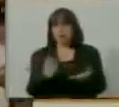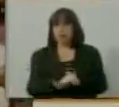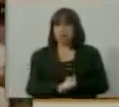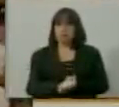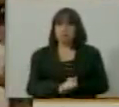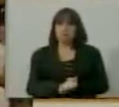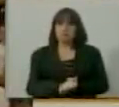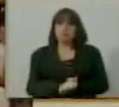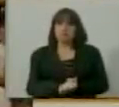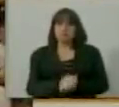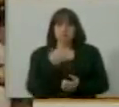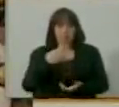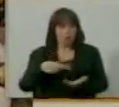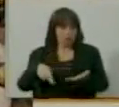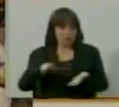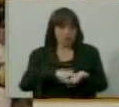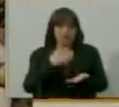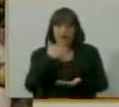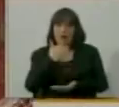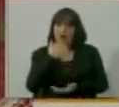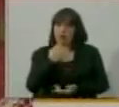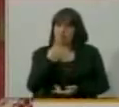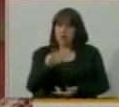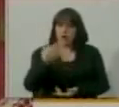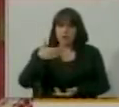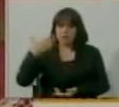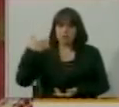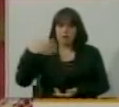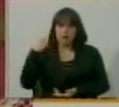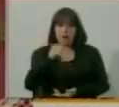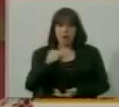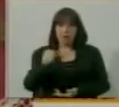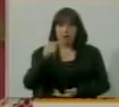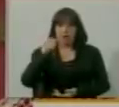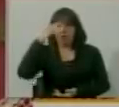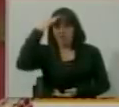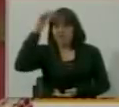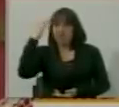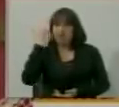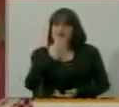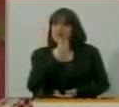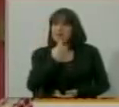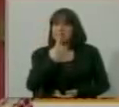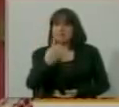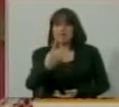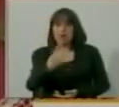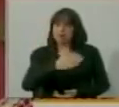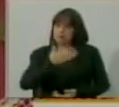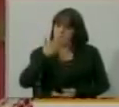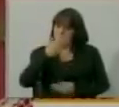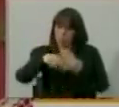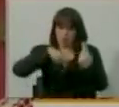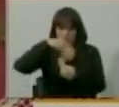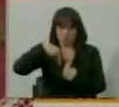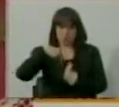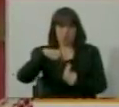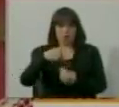Voy a repetir algo que mencioné la semana pasada, que Fidel decía, se puede ser revolucionario no estorbando.